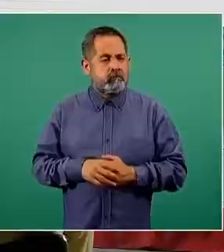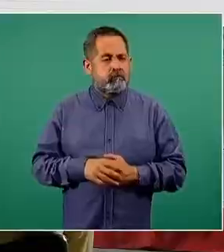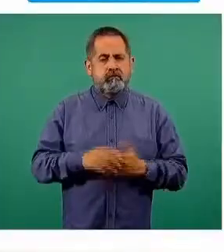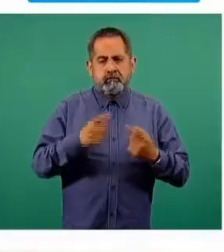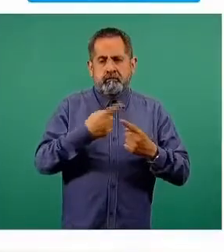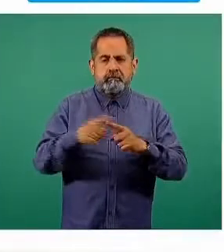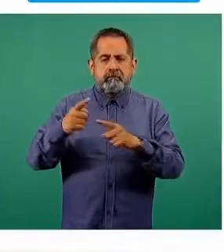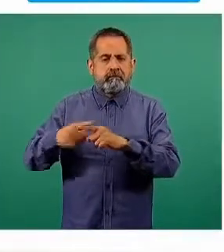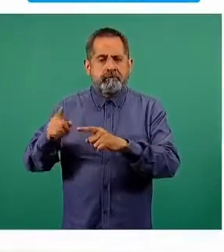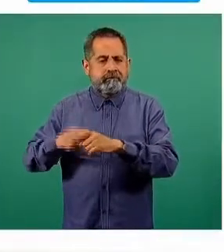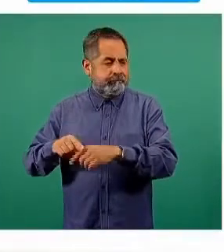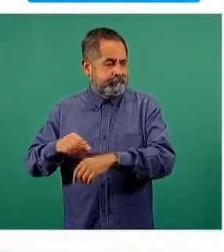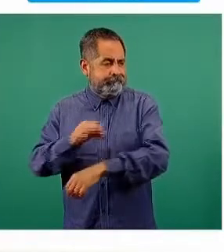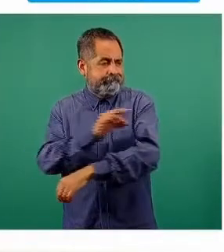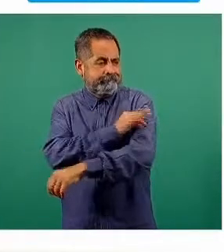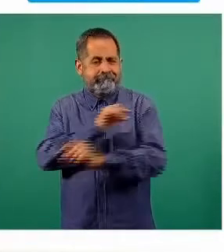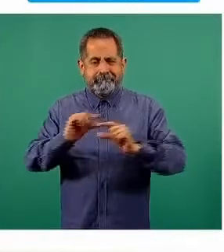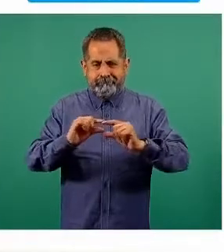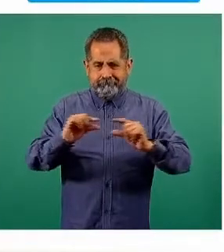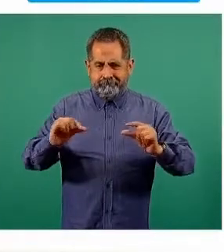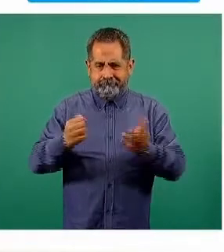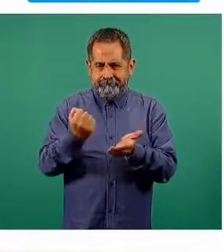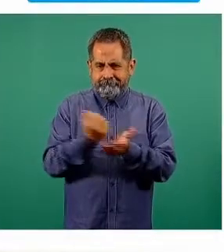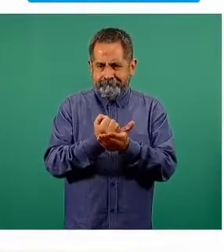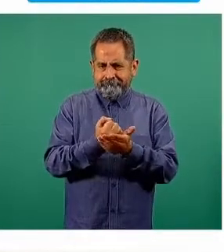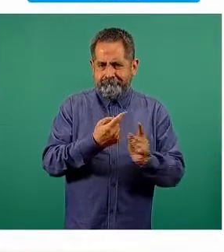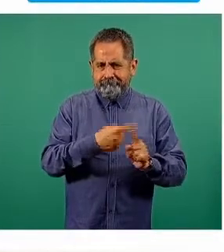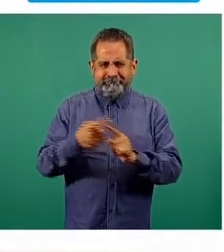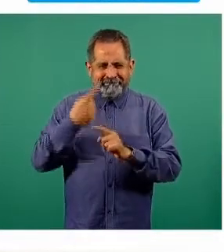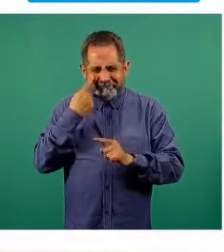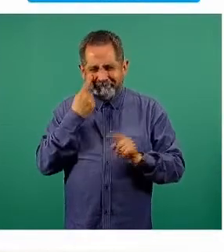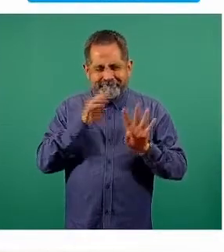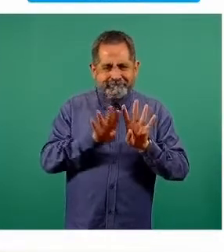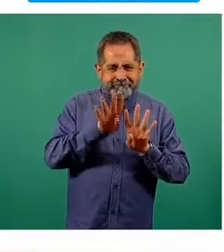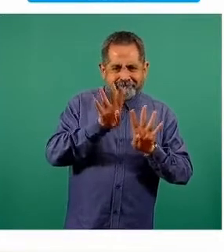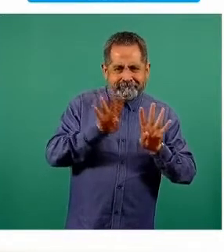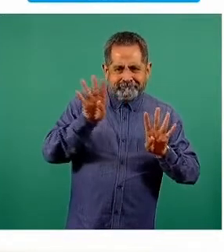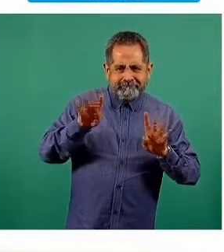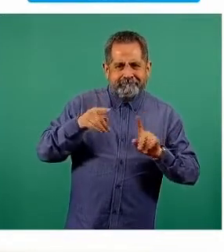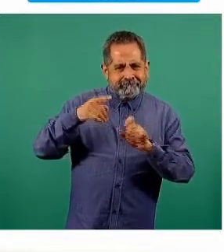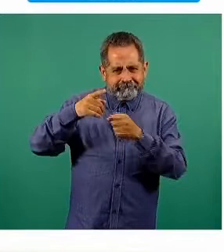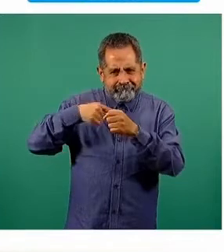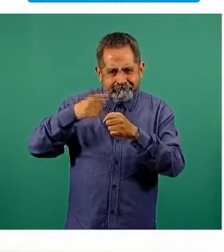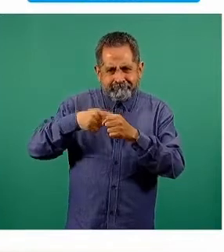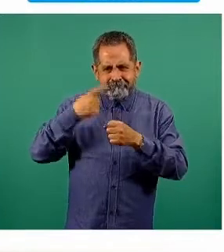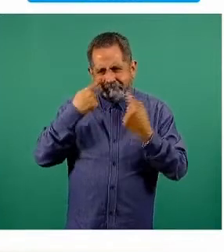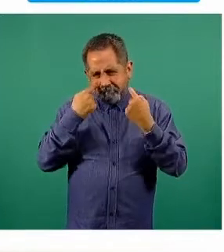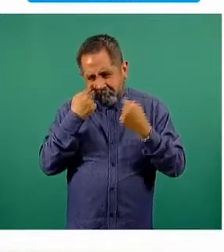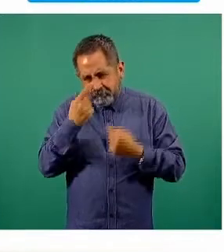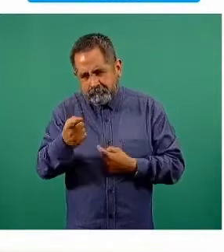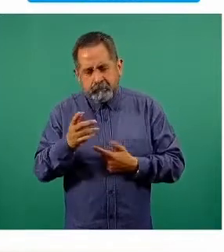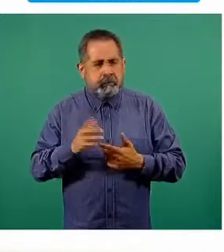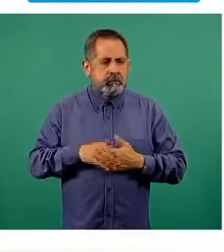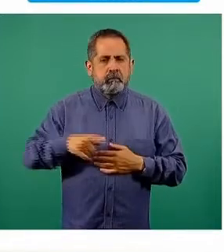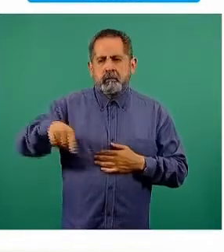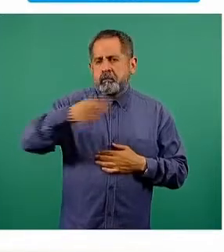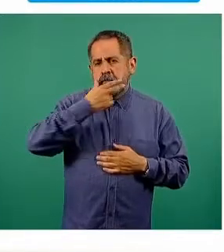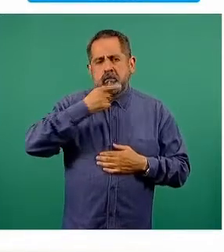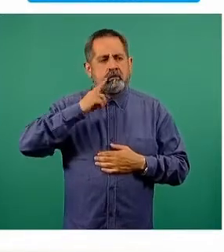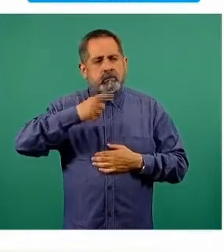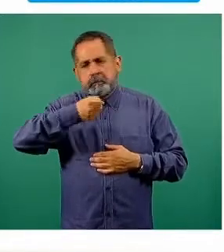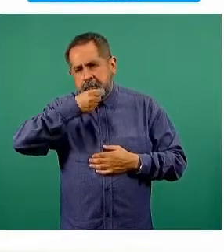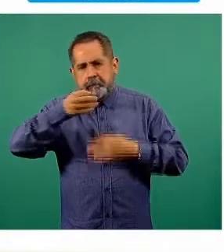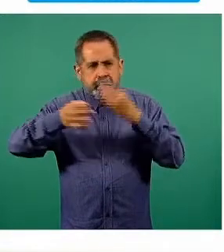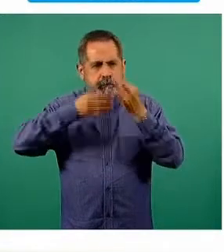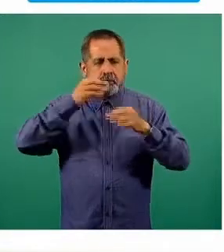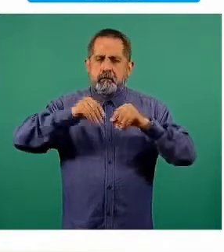distintas vacunas que hemos estado utilizando. Quisimos hacer estas gráficas para compartir con ustedes aquí, reporteras y reporteros, y por